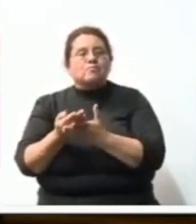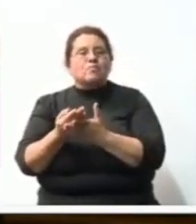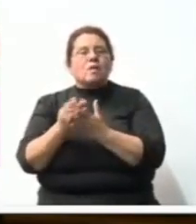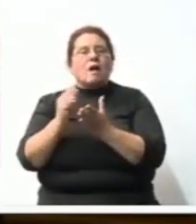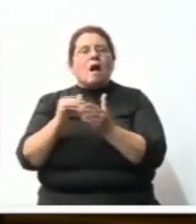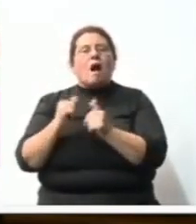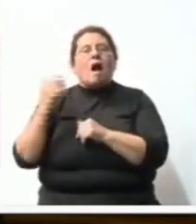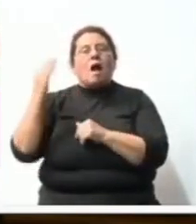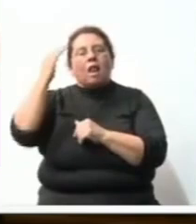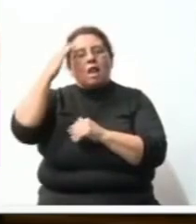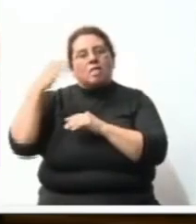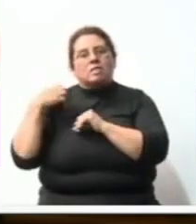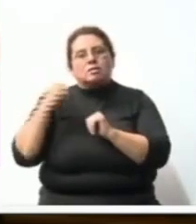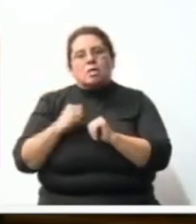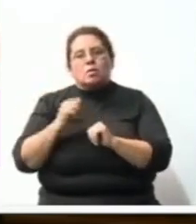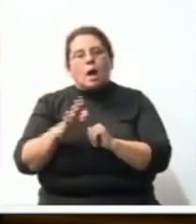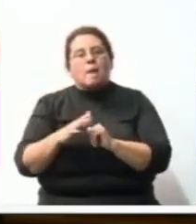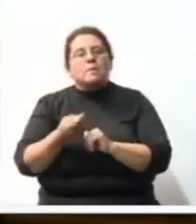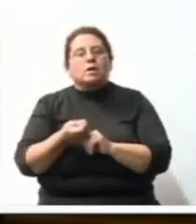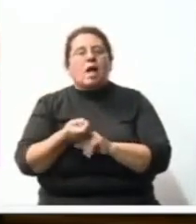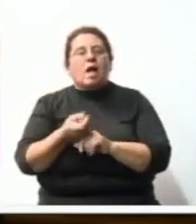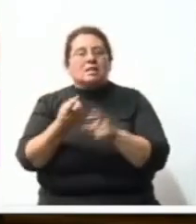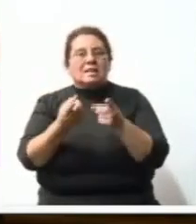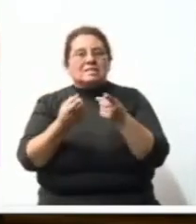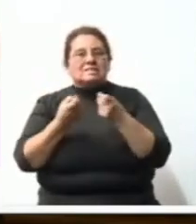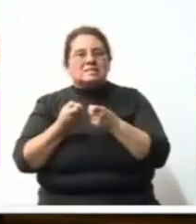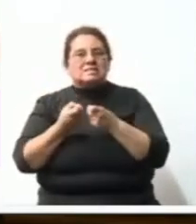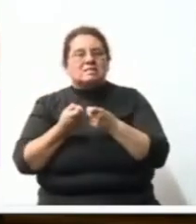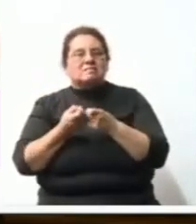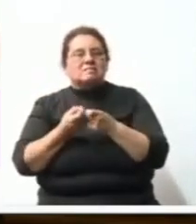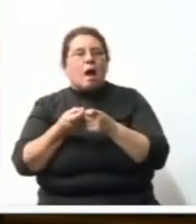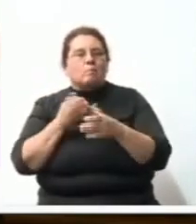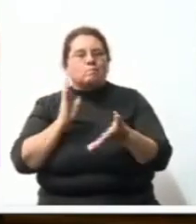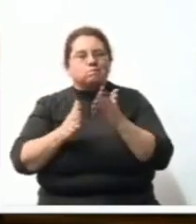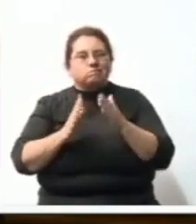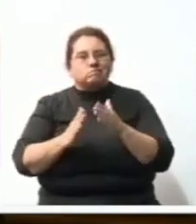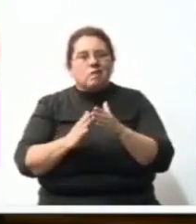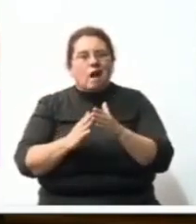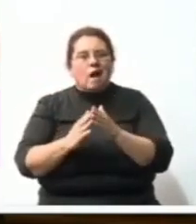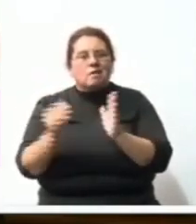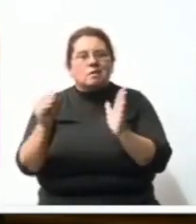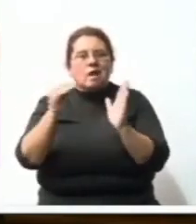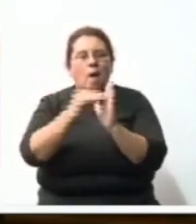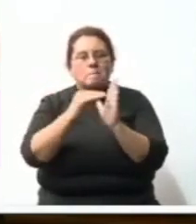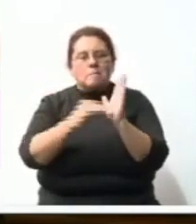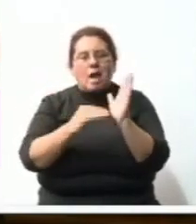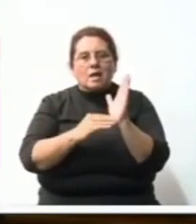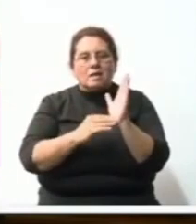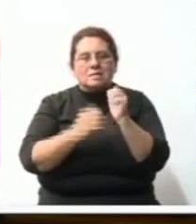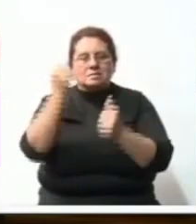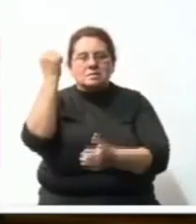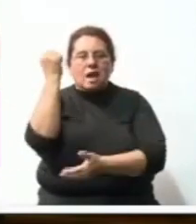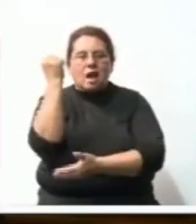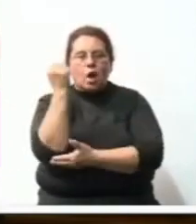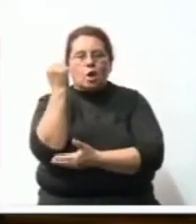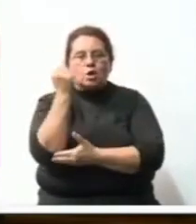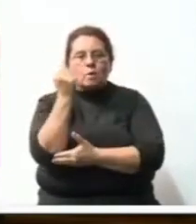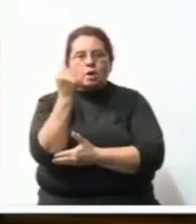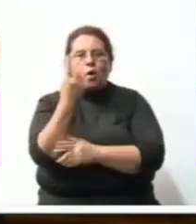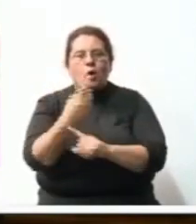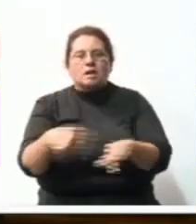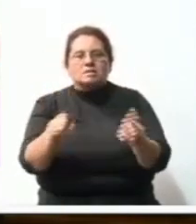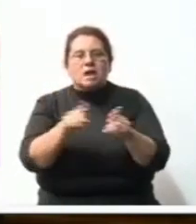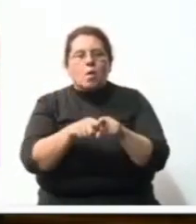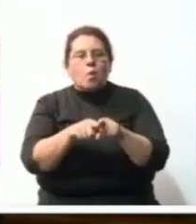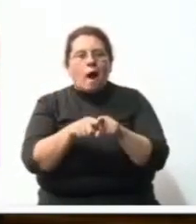porque necesitan una reversión brutal para imponer los planes económicos que ellos levantan que son el mismo plan económico